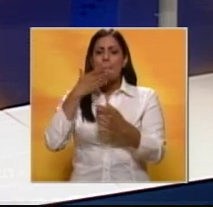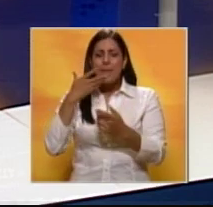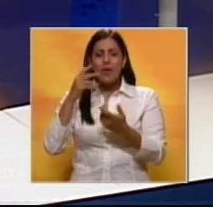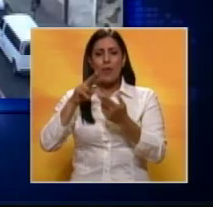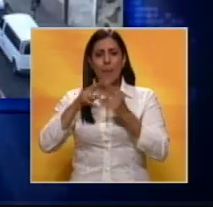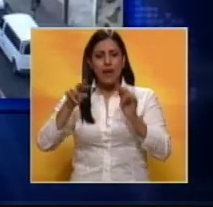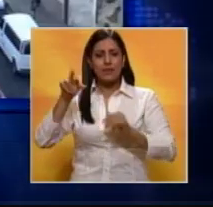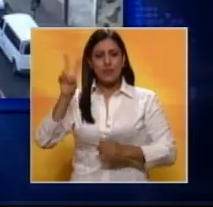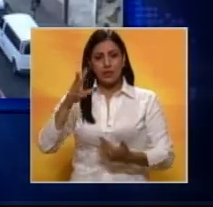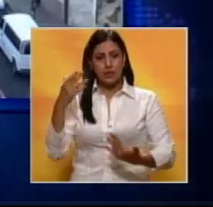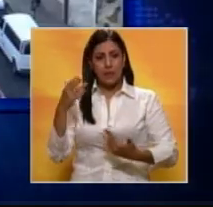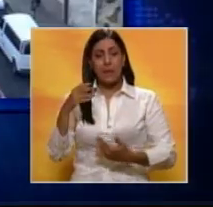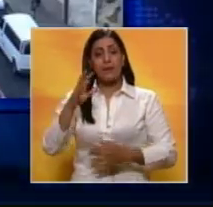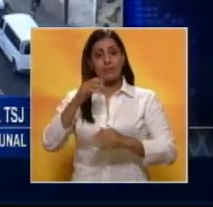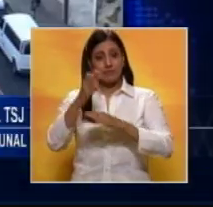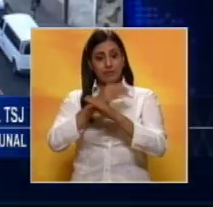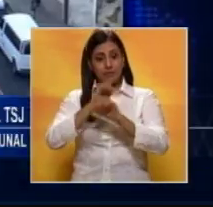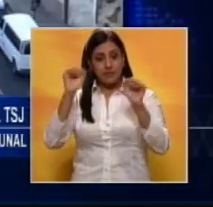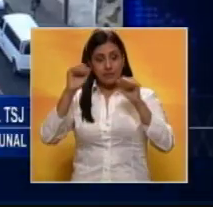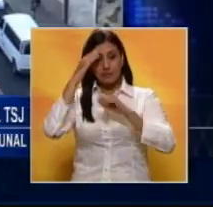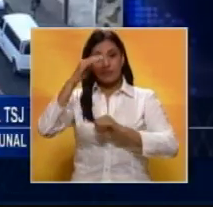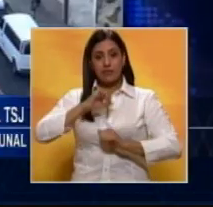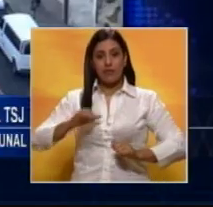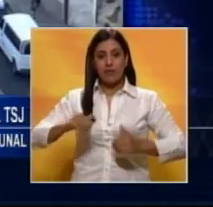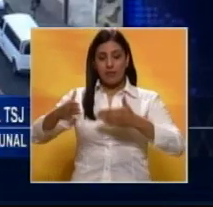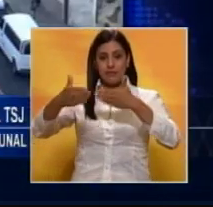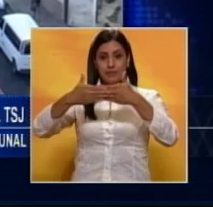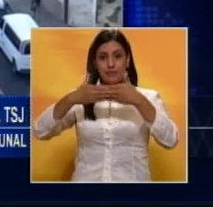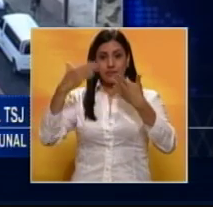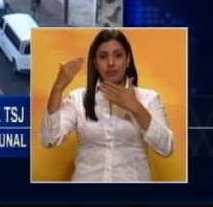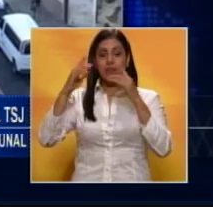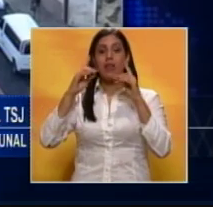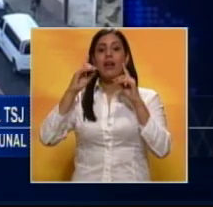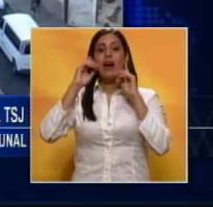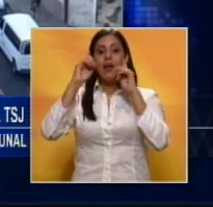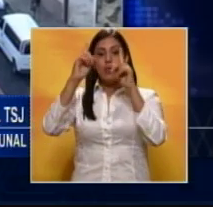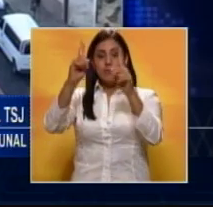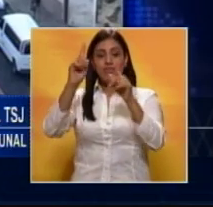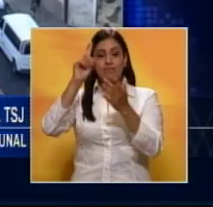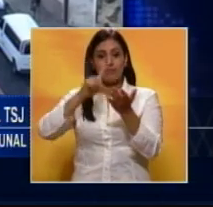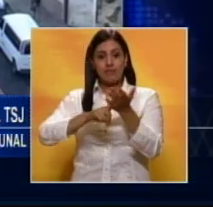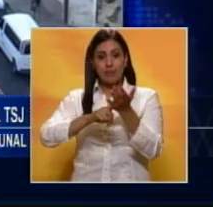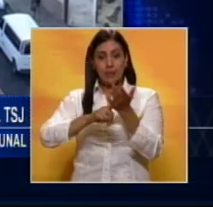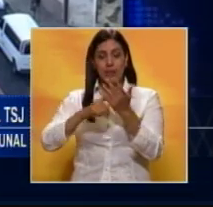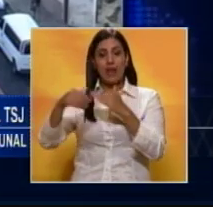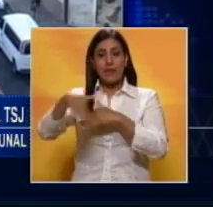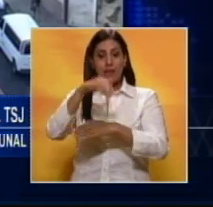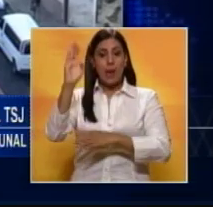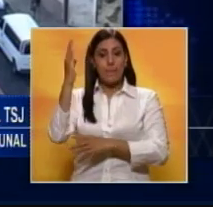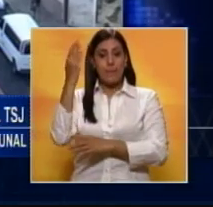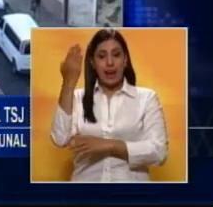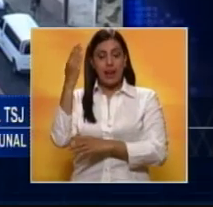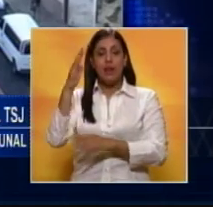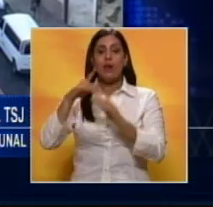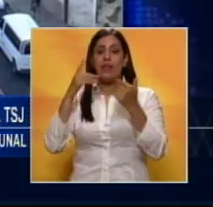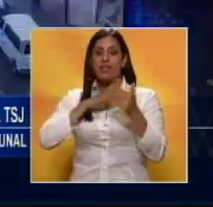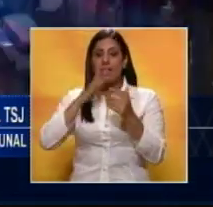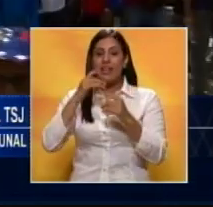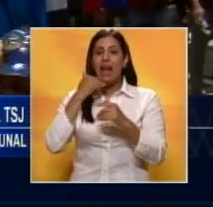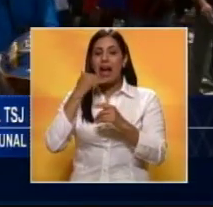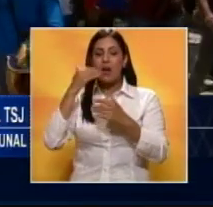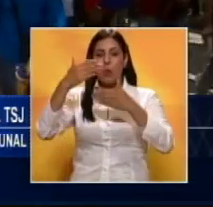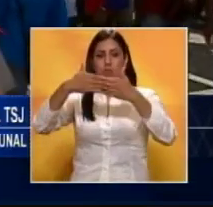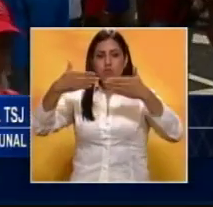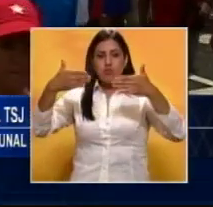Venezuela. Desde tempranas horas, funcionarios de la Guardia Nacional cerraron el acceso hacia la sede del máximo tribunal en la avenida Baral, donde se encuentra